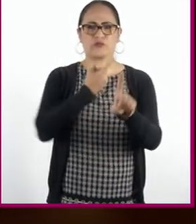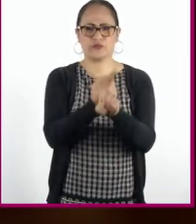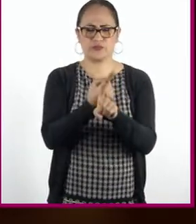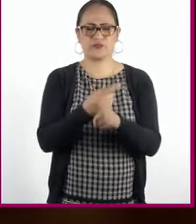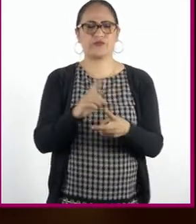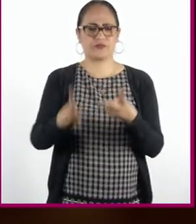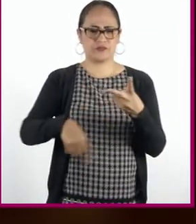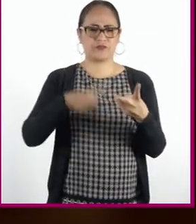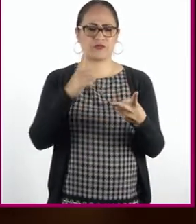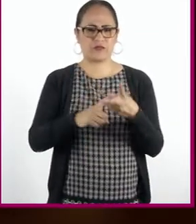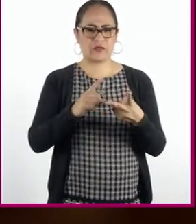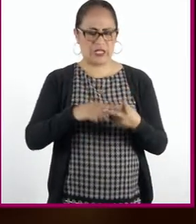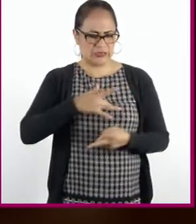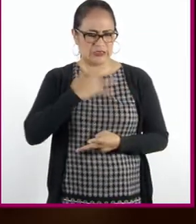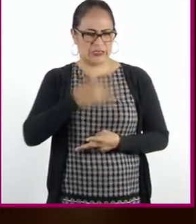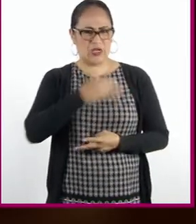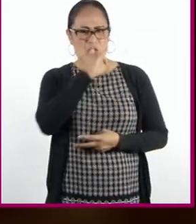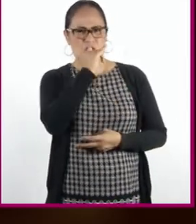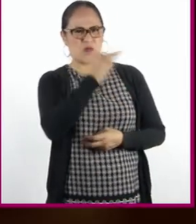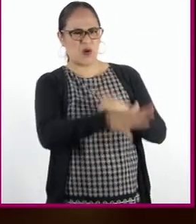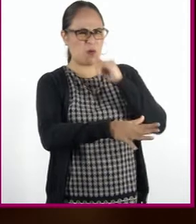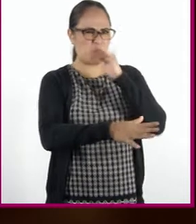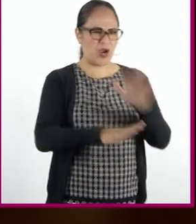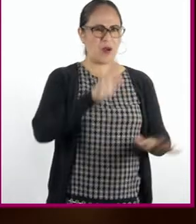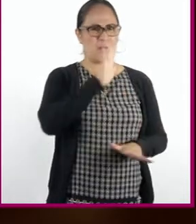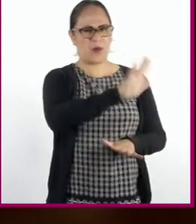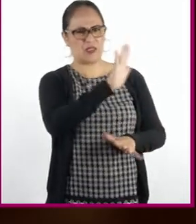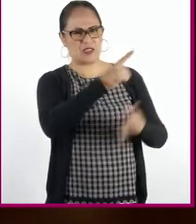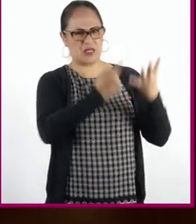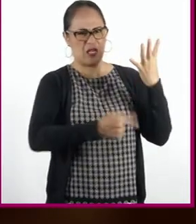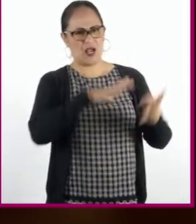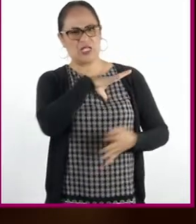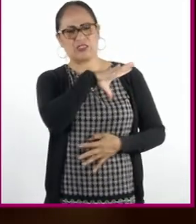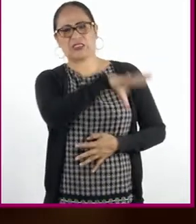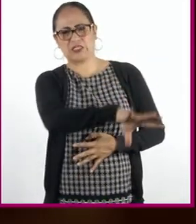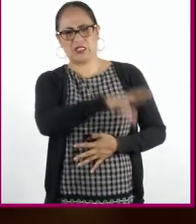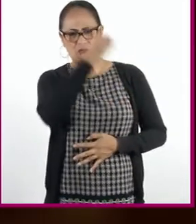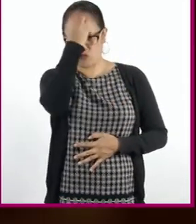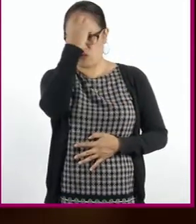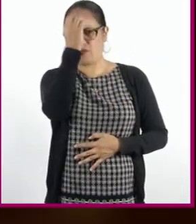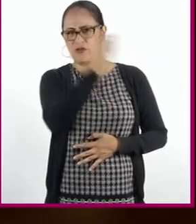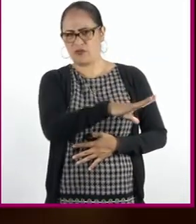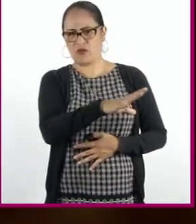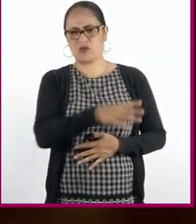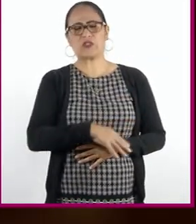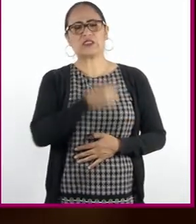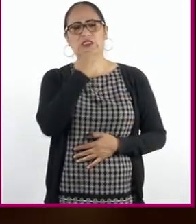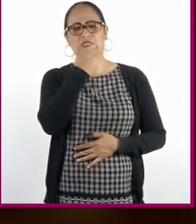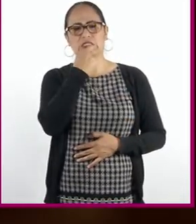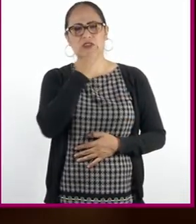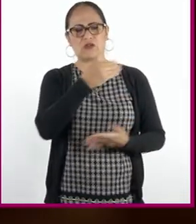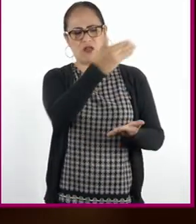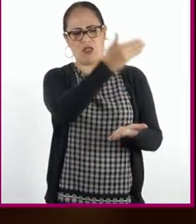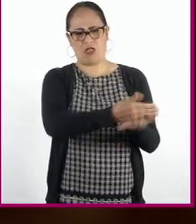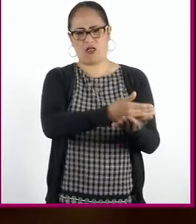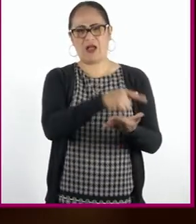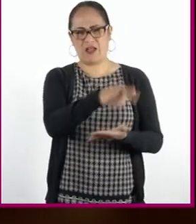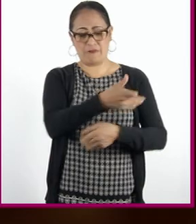emocional, humillación, insultos, amenazas, rechazo, abandono y marginación del niño o de la niña del círculo